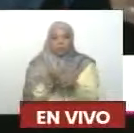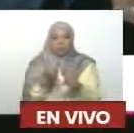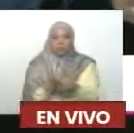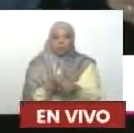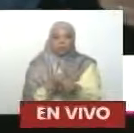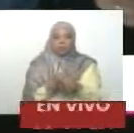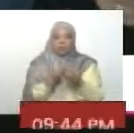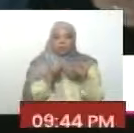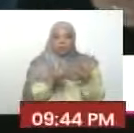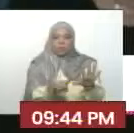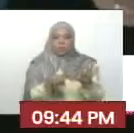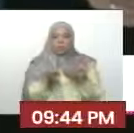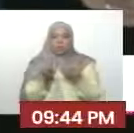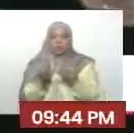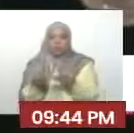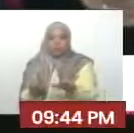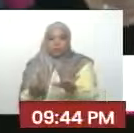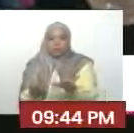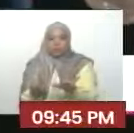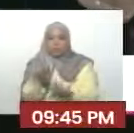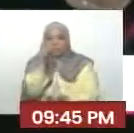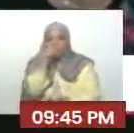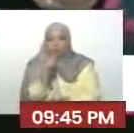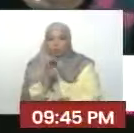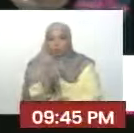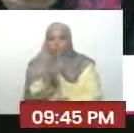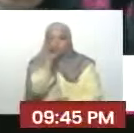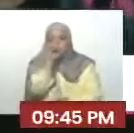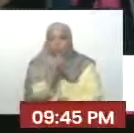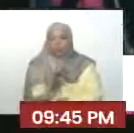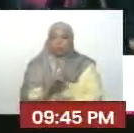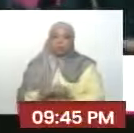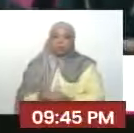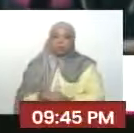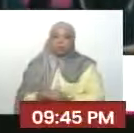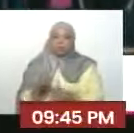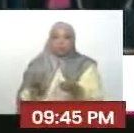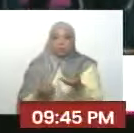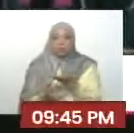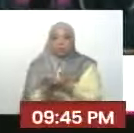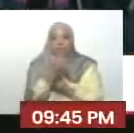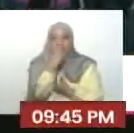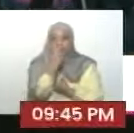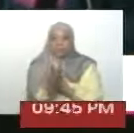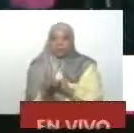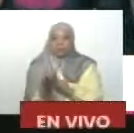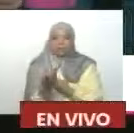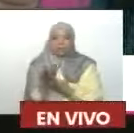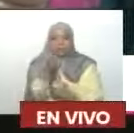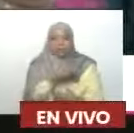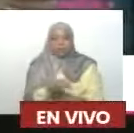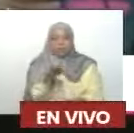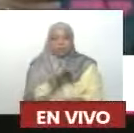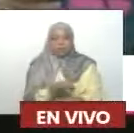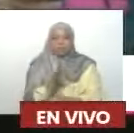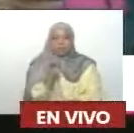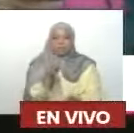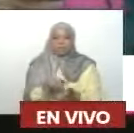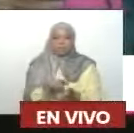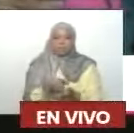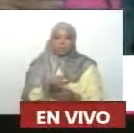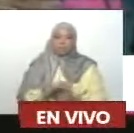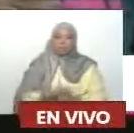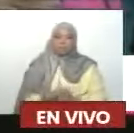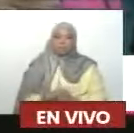año 66 tenía yo 4 años sí a través una invitación que me hizo la señorita tirare Padilla para esa